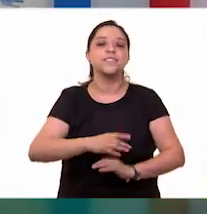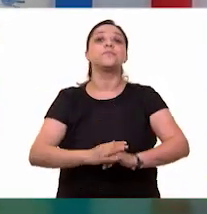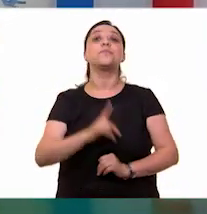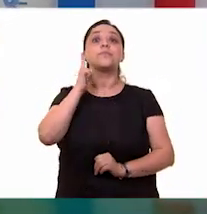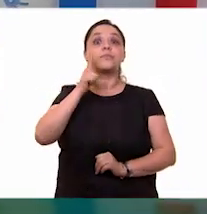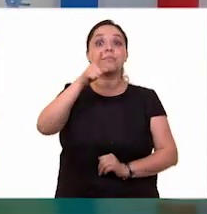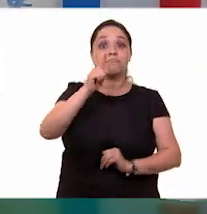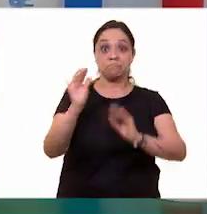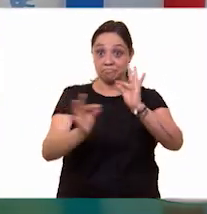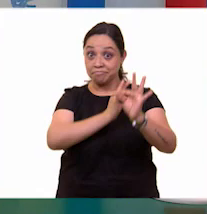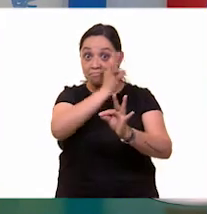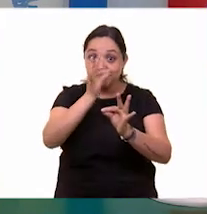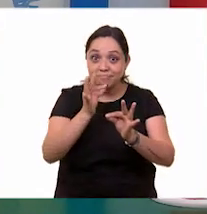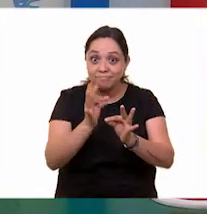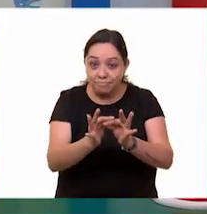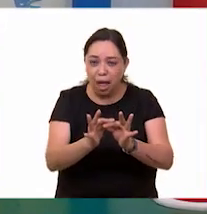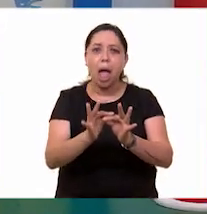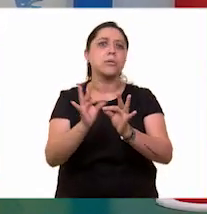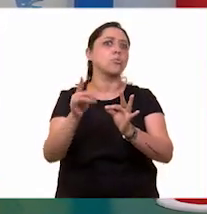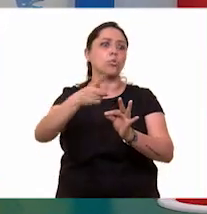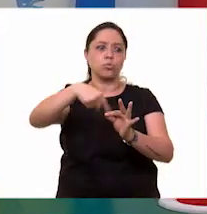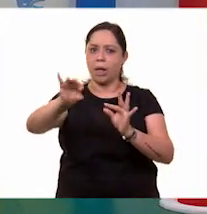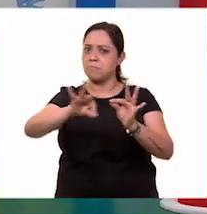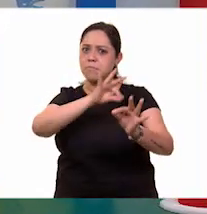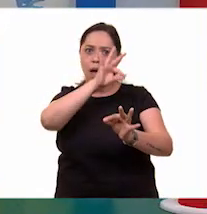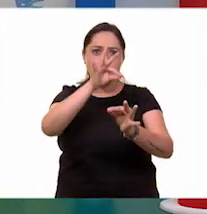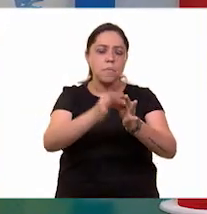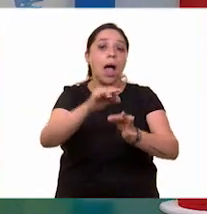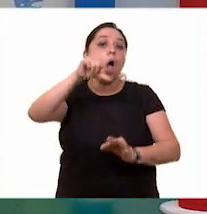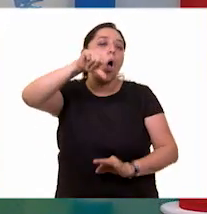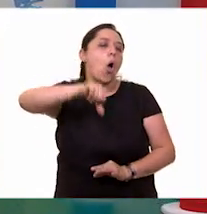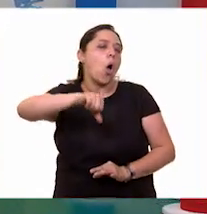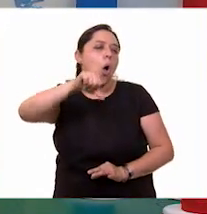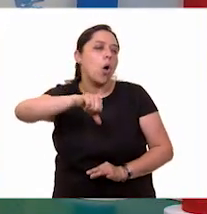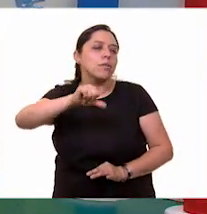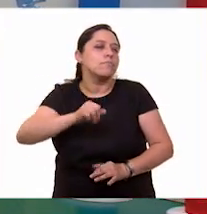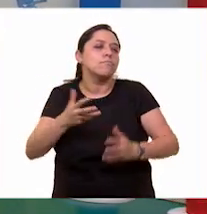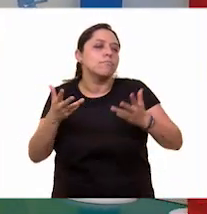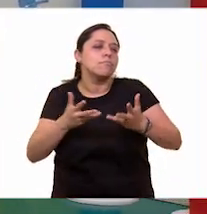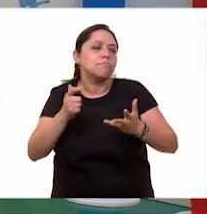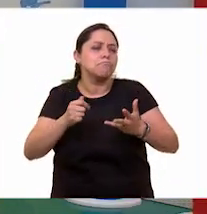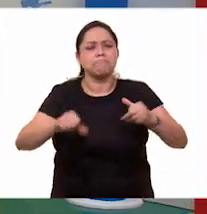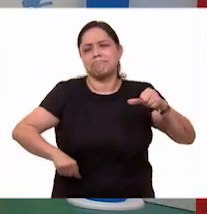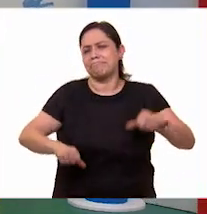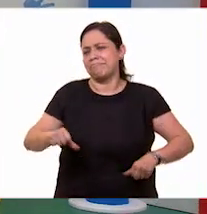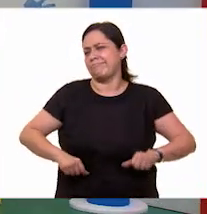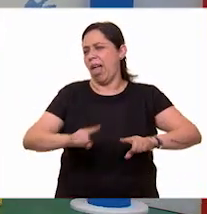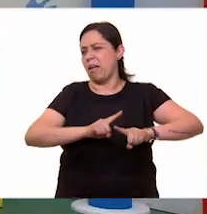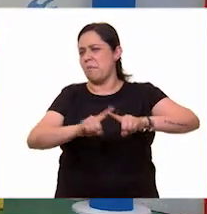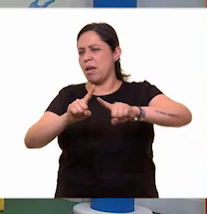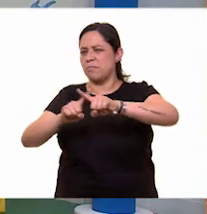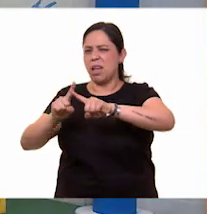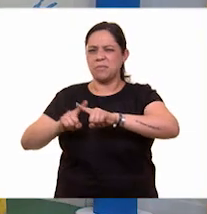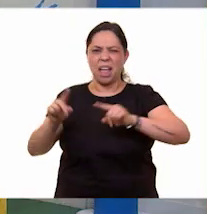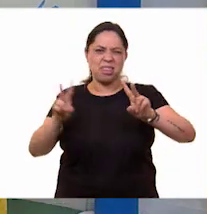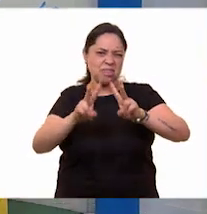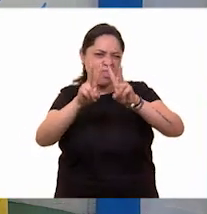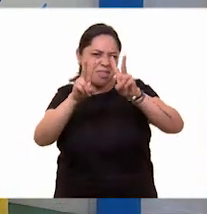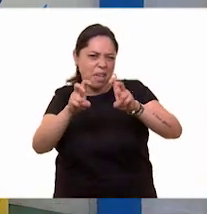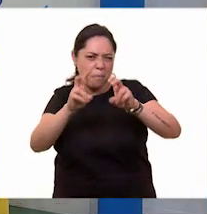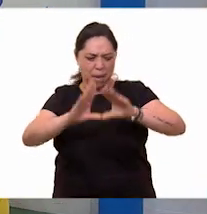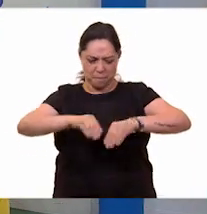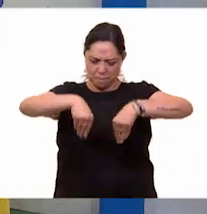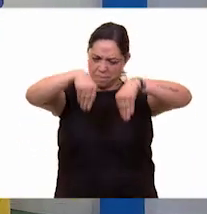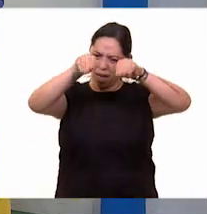que estén listas y listos, que ya estén preparadas, porque el día de hoy vamos a trabajar con muchas actividades que tienen que ver con esto de la cooperativa de